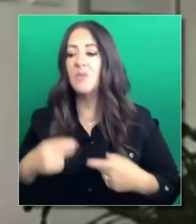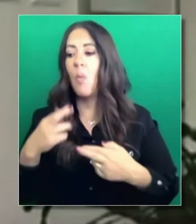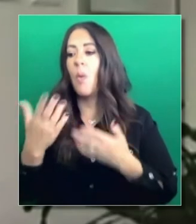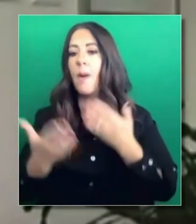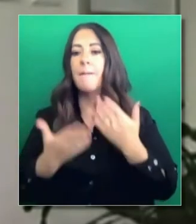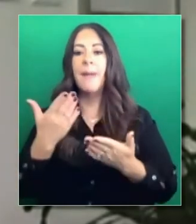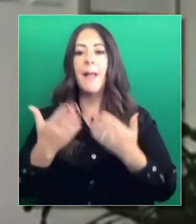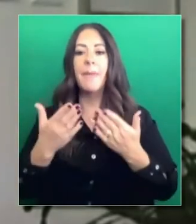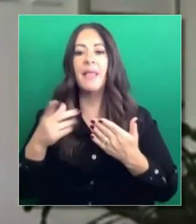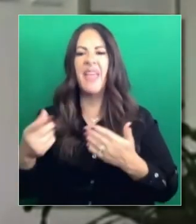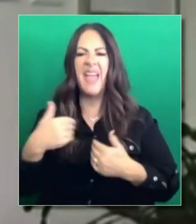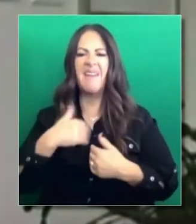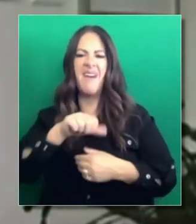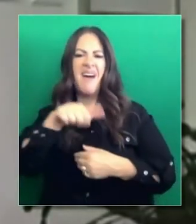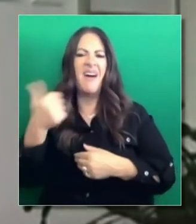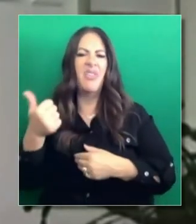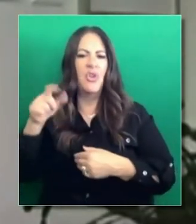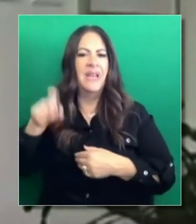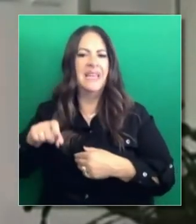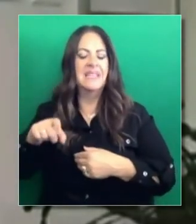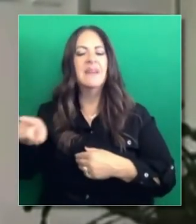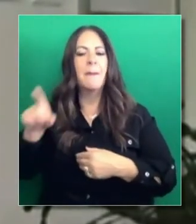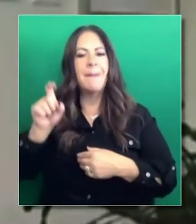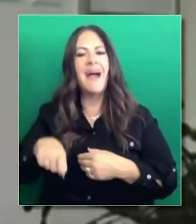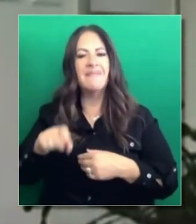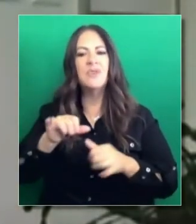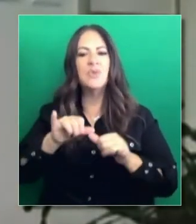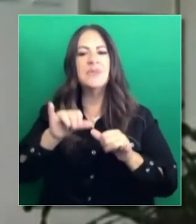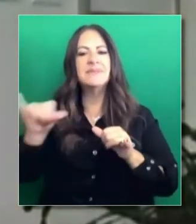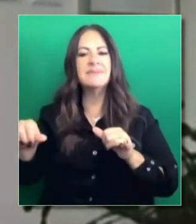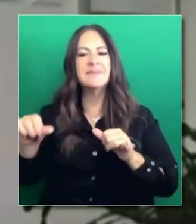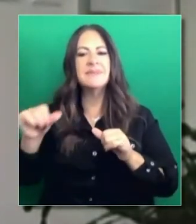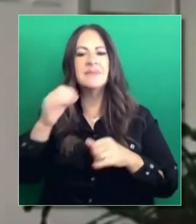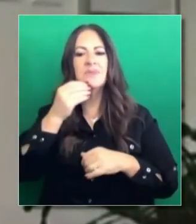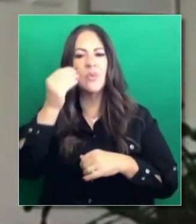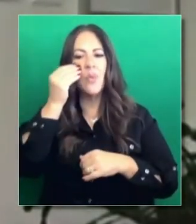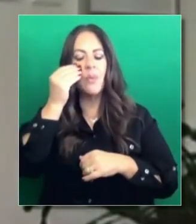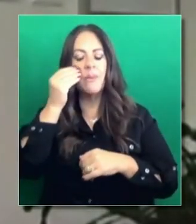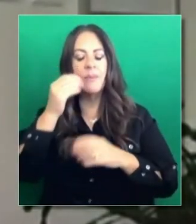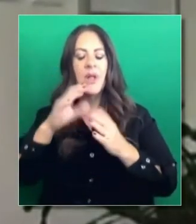que tienen indicaciones